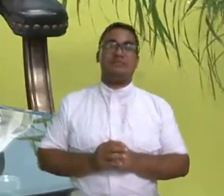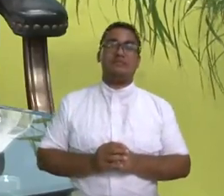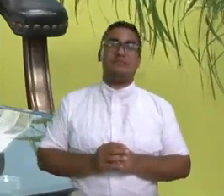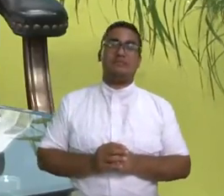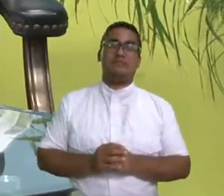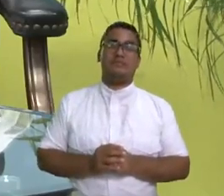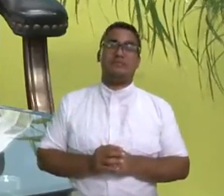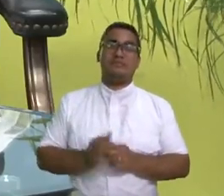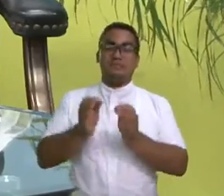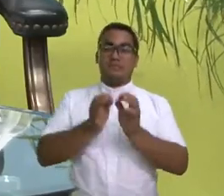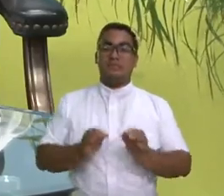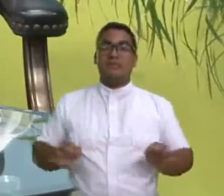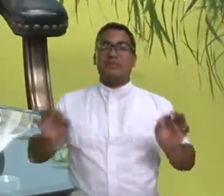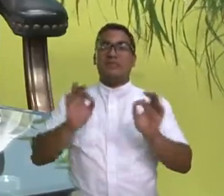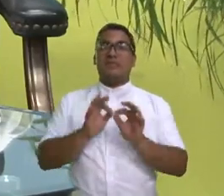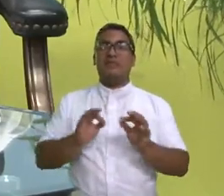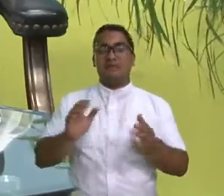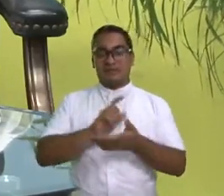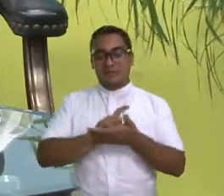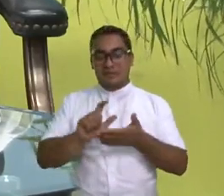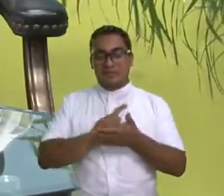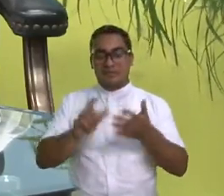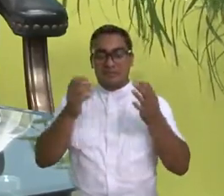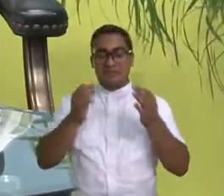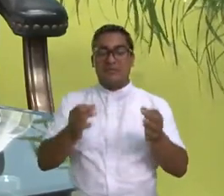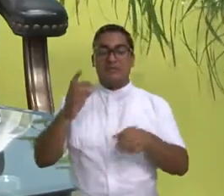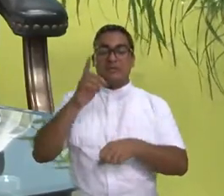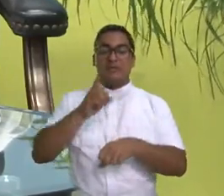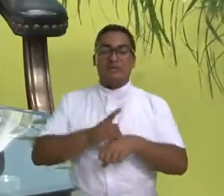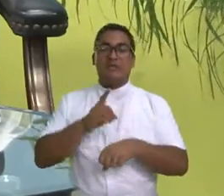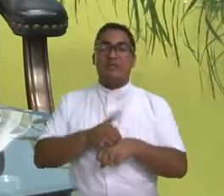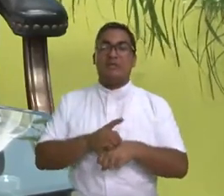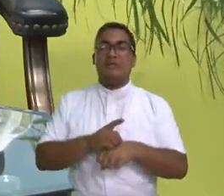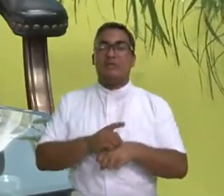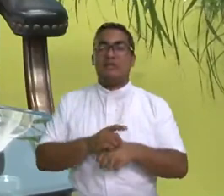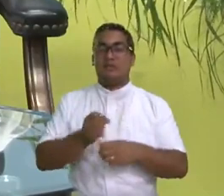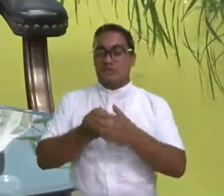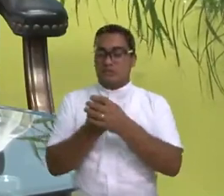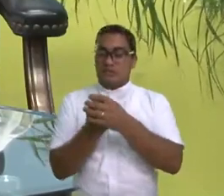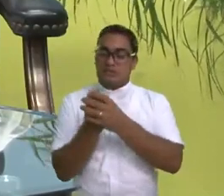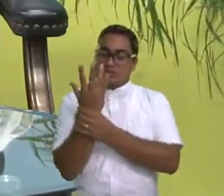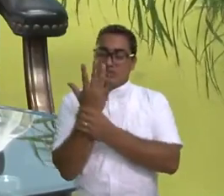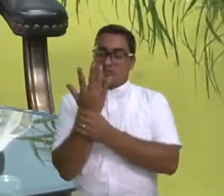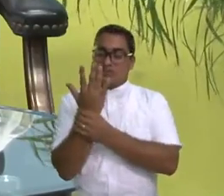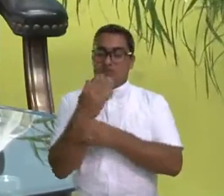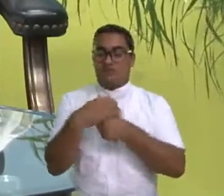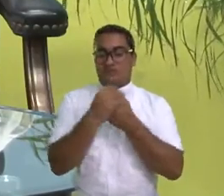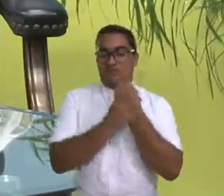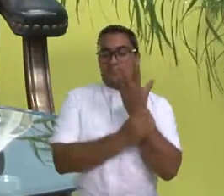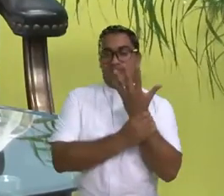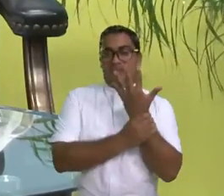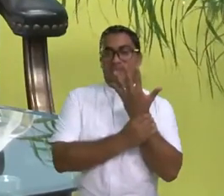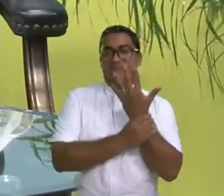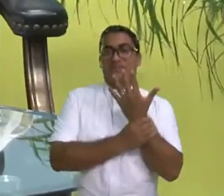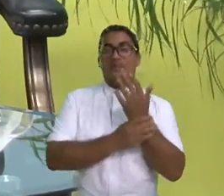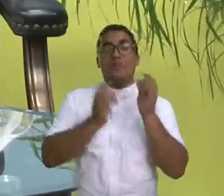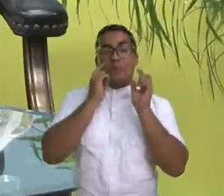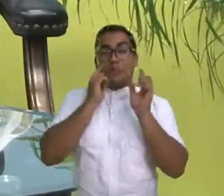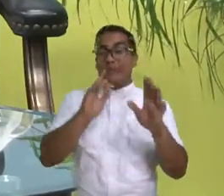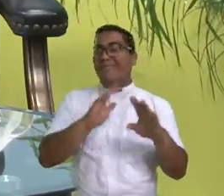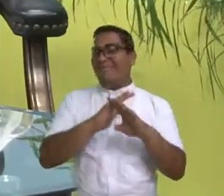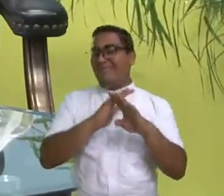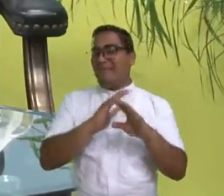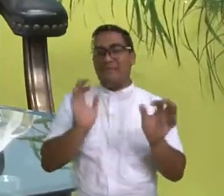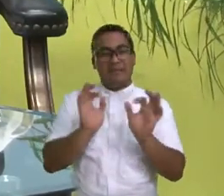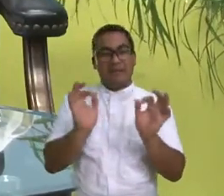Entonces hay que lavarse las manos. Y nosotros, el personal de salud, aunque utilicemos guantes, no tenemos 100% de la protección. Tenemos que lavarnos las